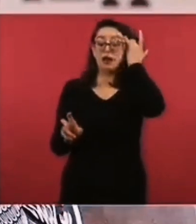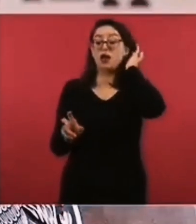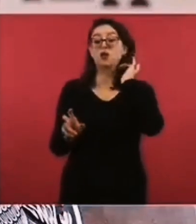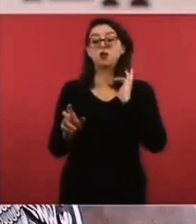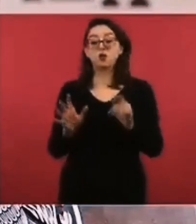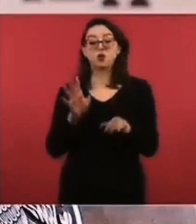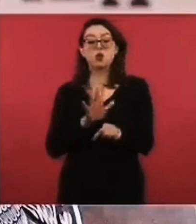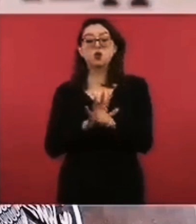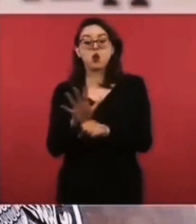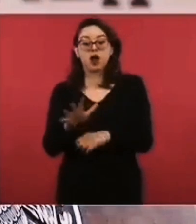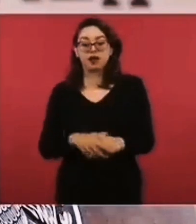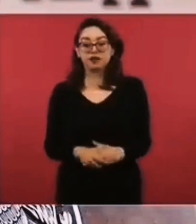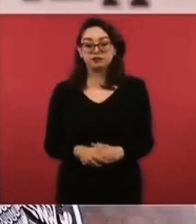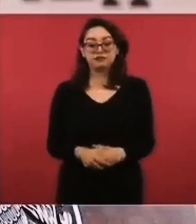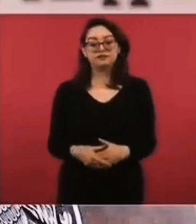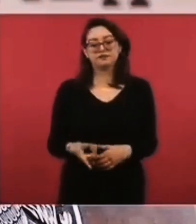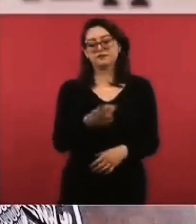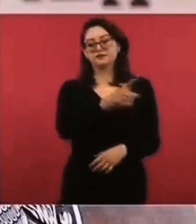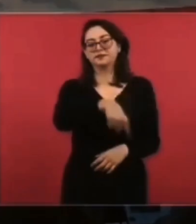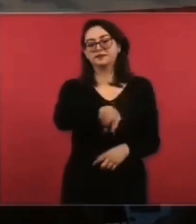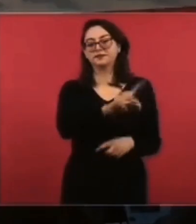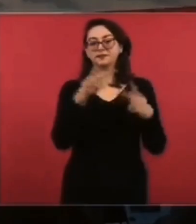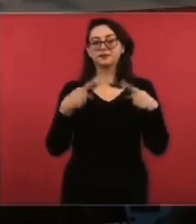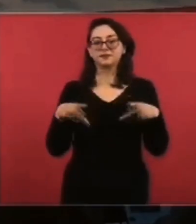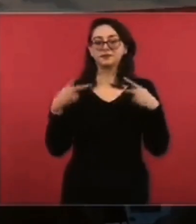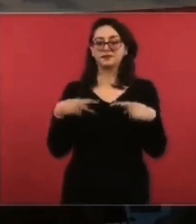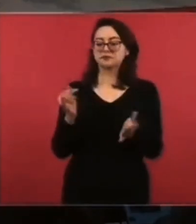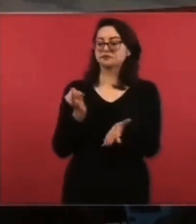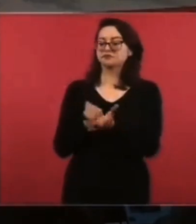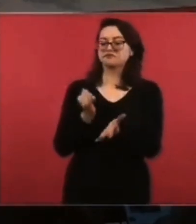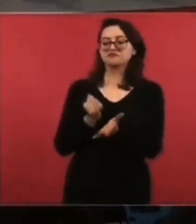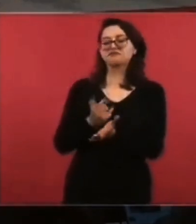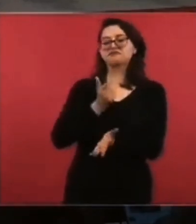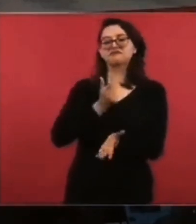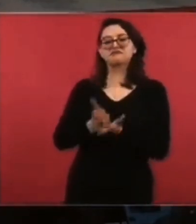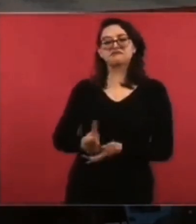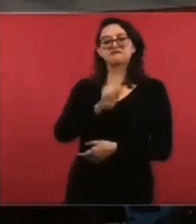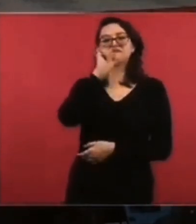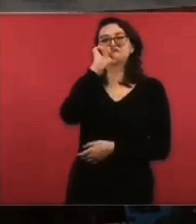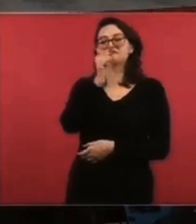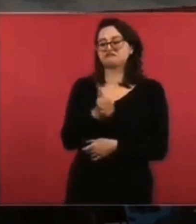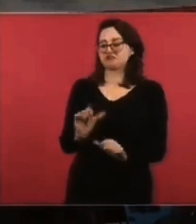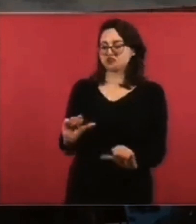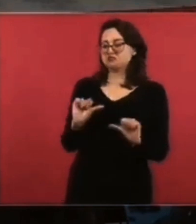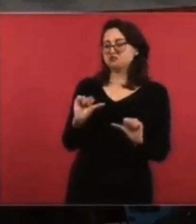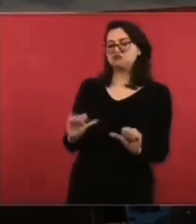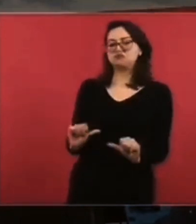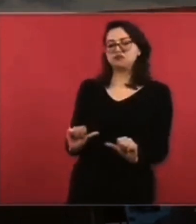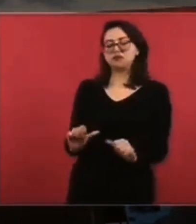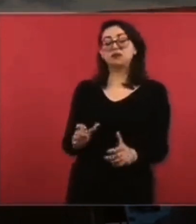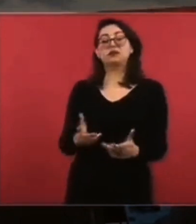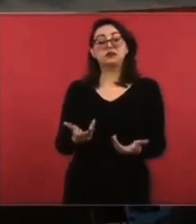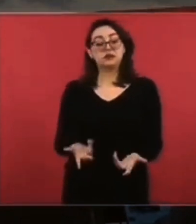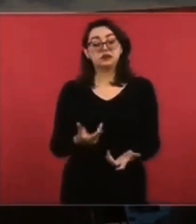que han afectado la posibilidad de financiar programas de bienestar y obras de infraestructura por